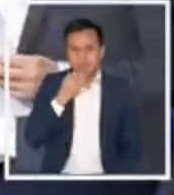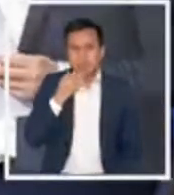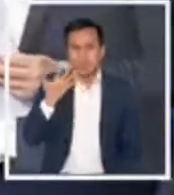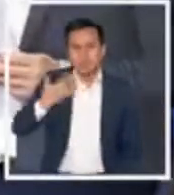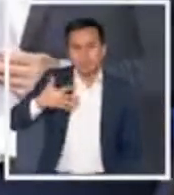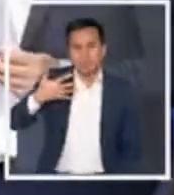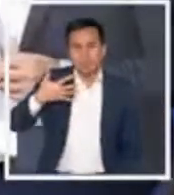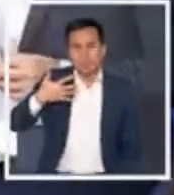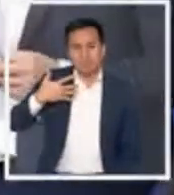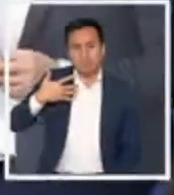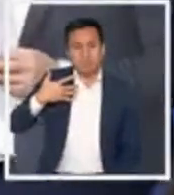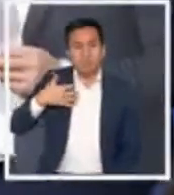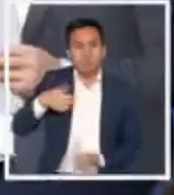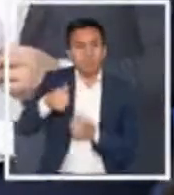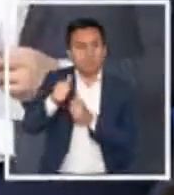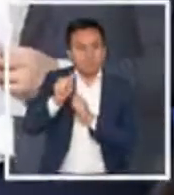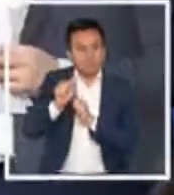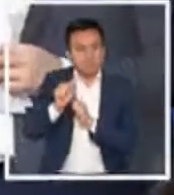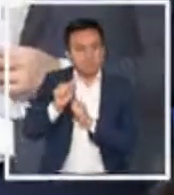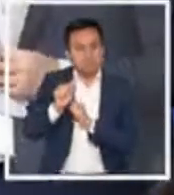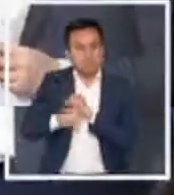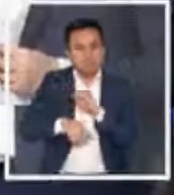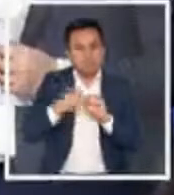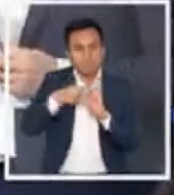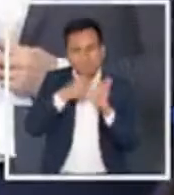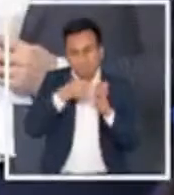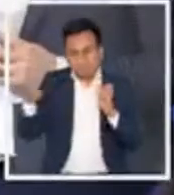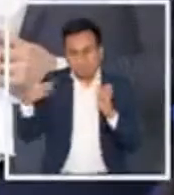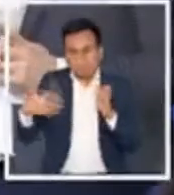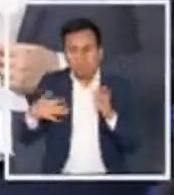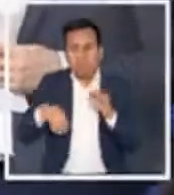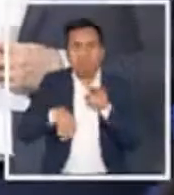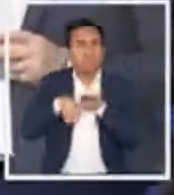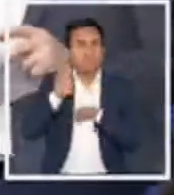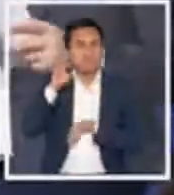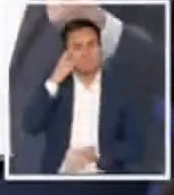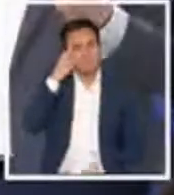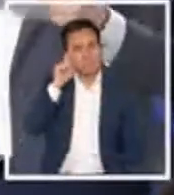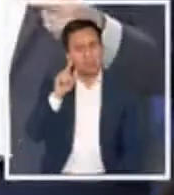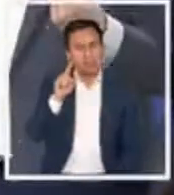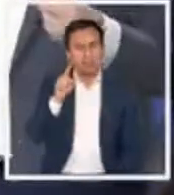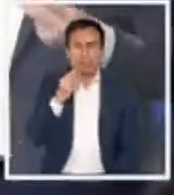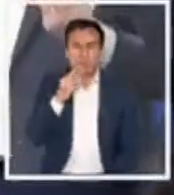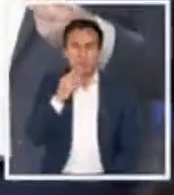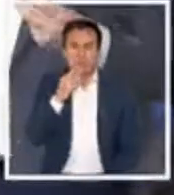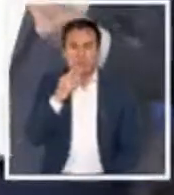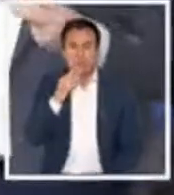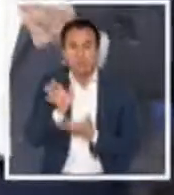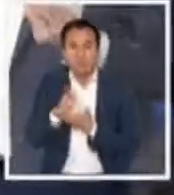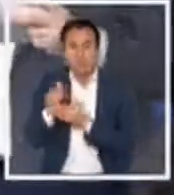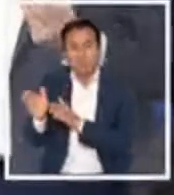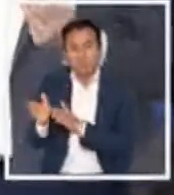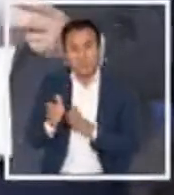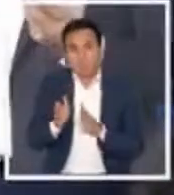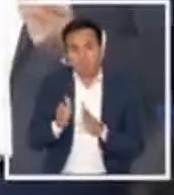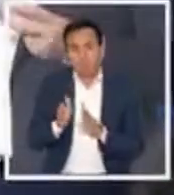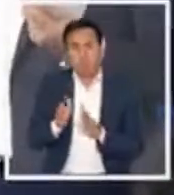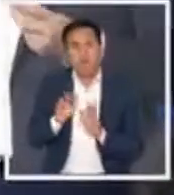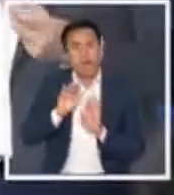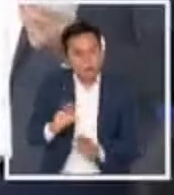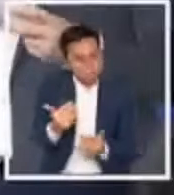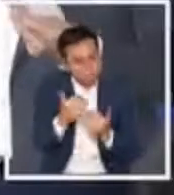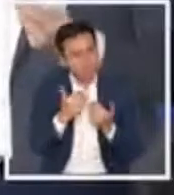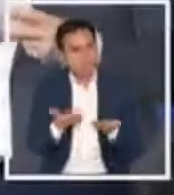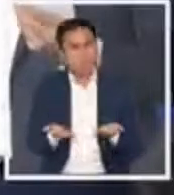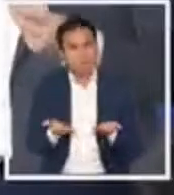relevando los desafíos de este siglo. Mucho más. Pero no estamos tan bien organizados. Tenemos que